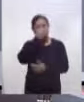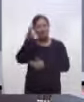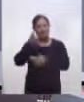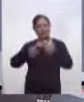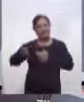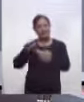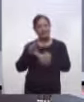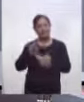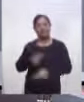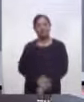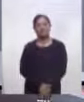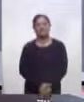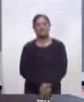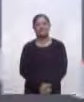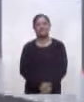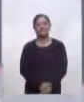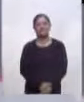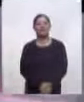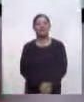más información.